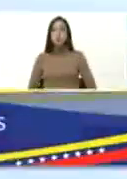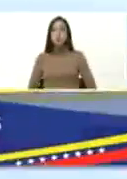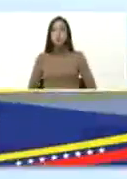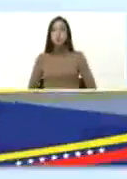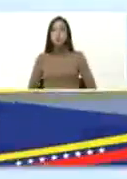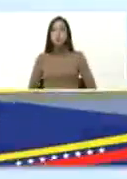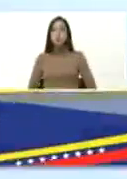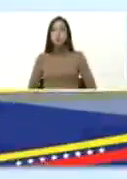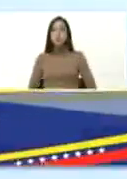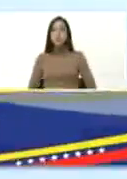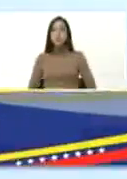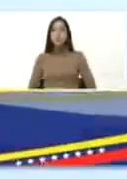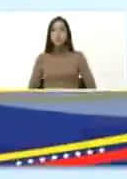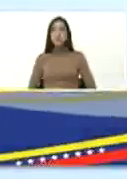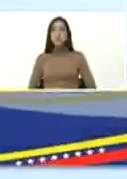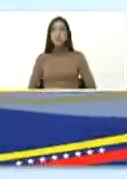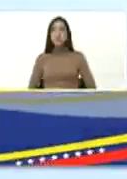Joana.